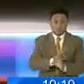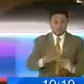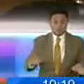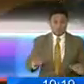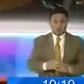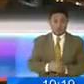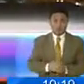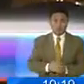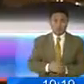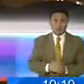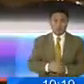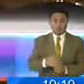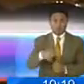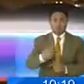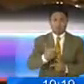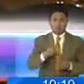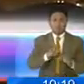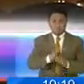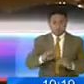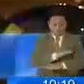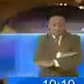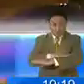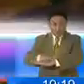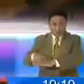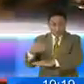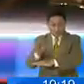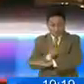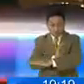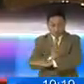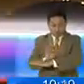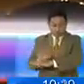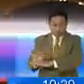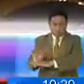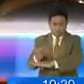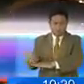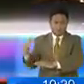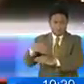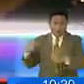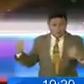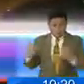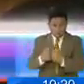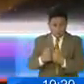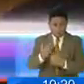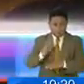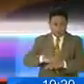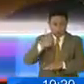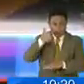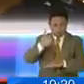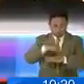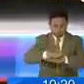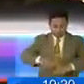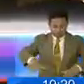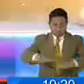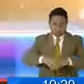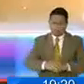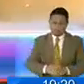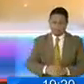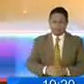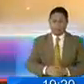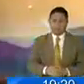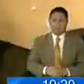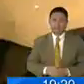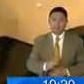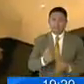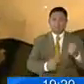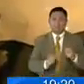sitio. La limpieza de calzada, para que no existan más choques por el combustible derramado. Los